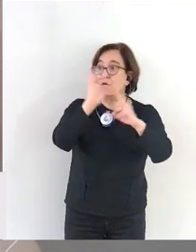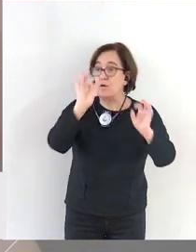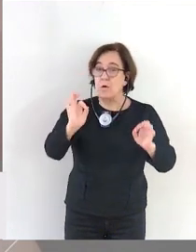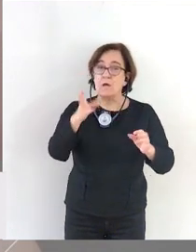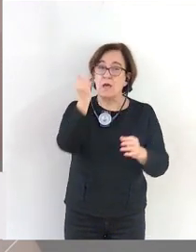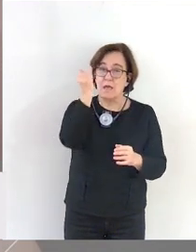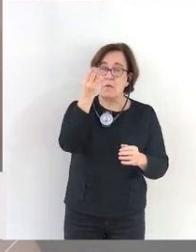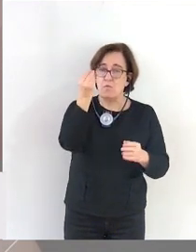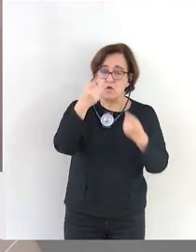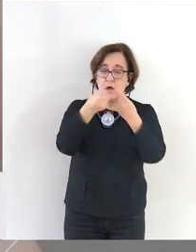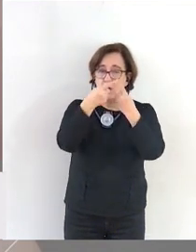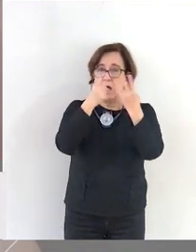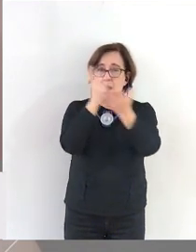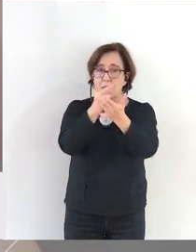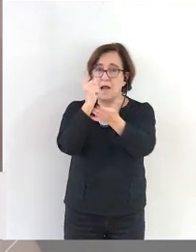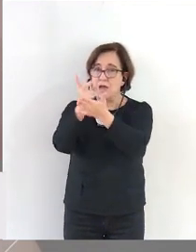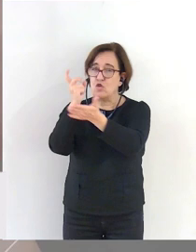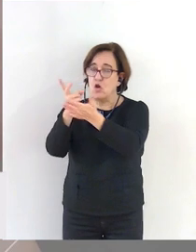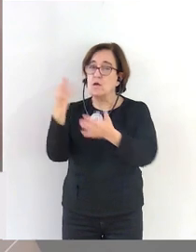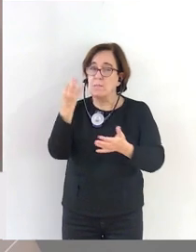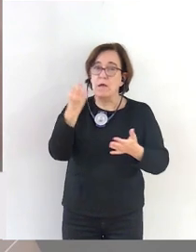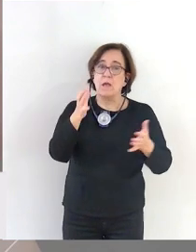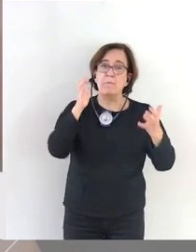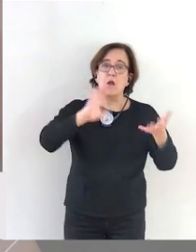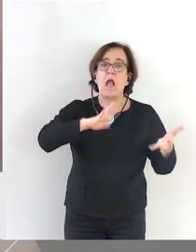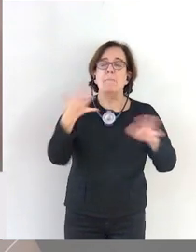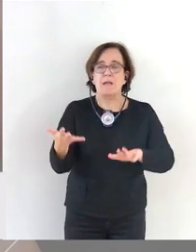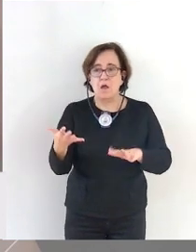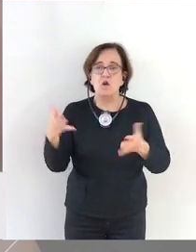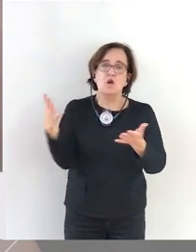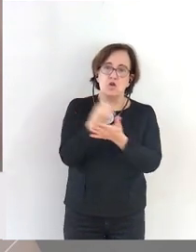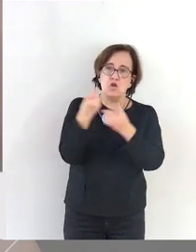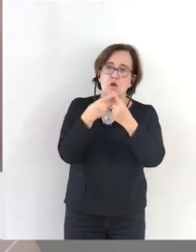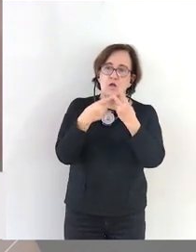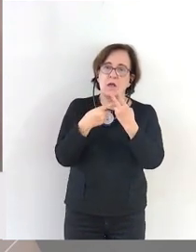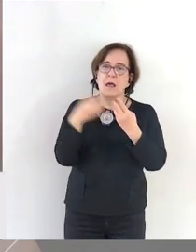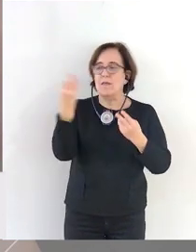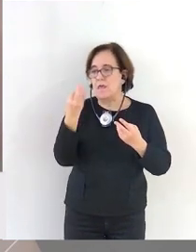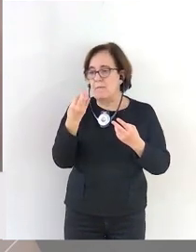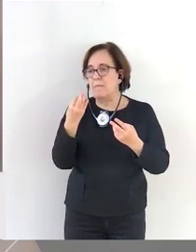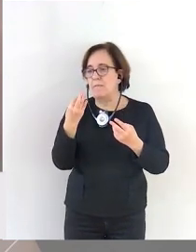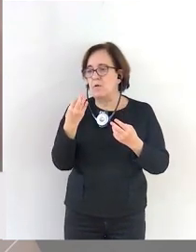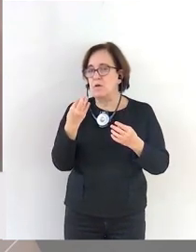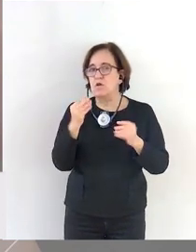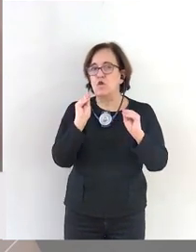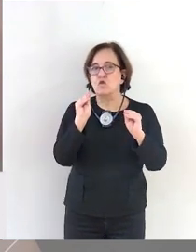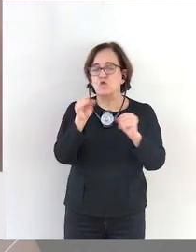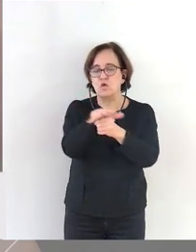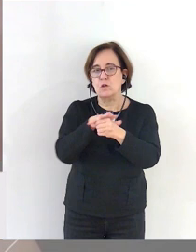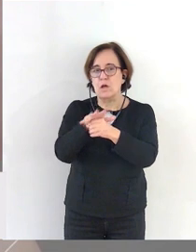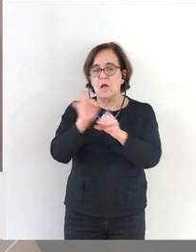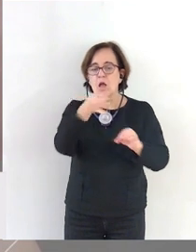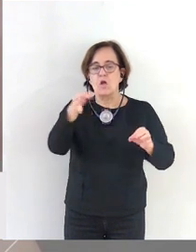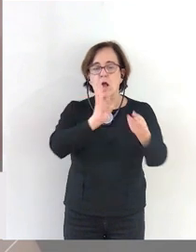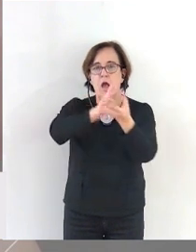hitos distintos que hay que conseguir pero la aplicación de todo esto tiene que estar en su sitio idneo y